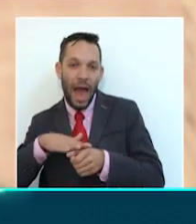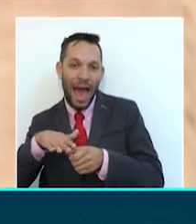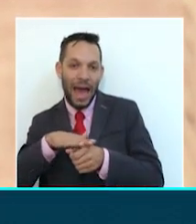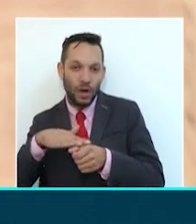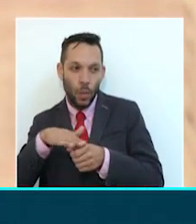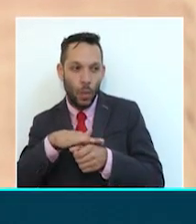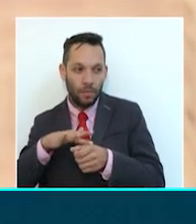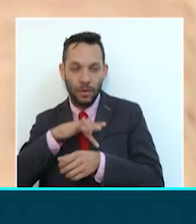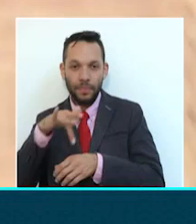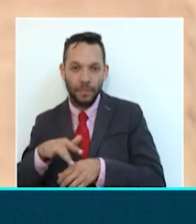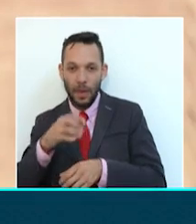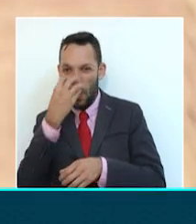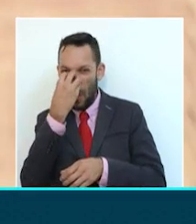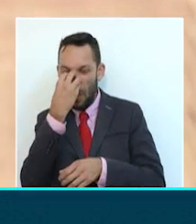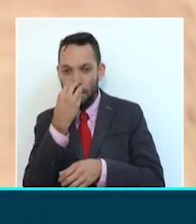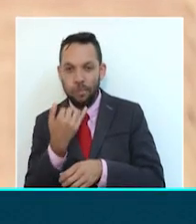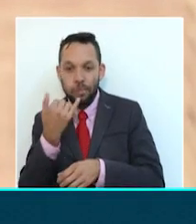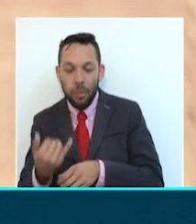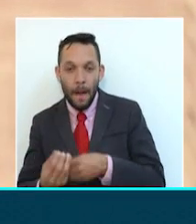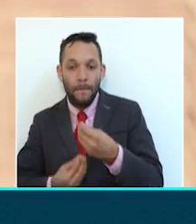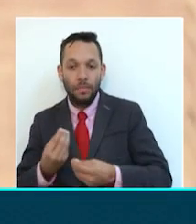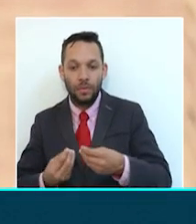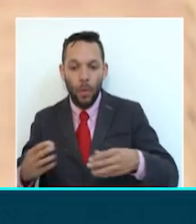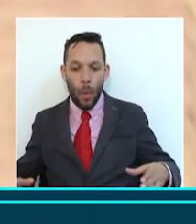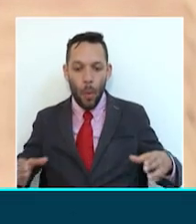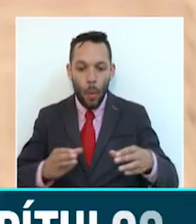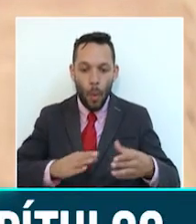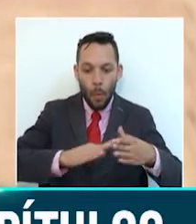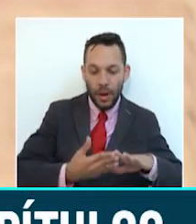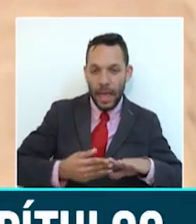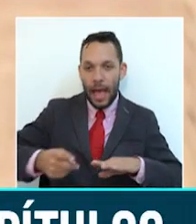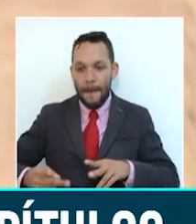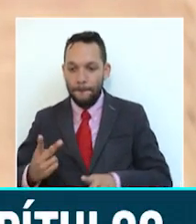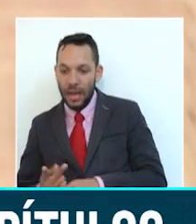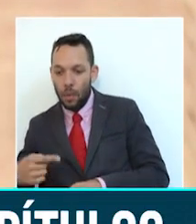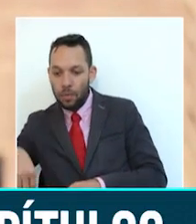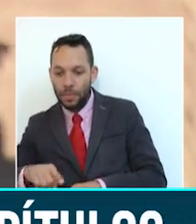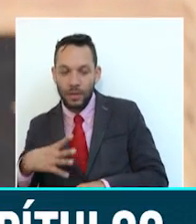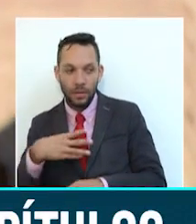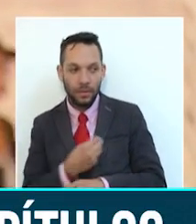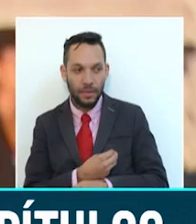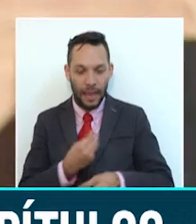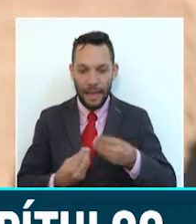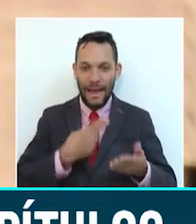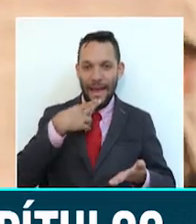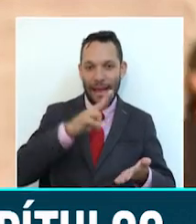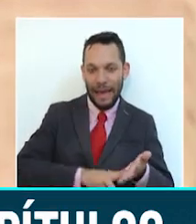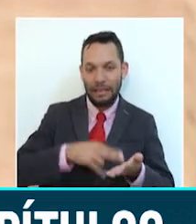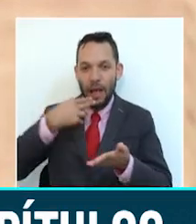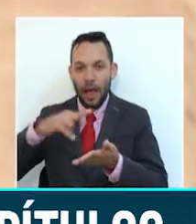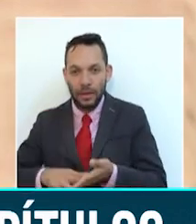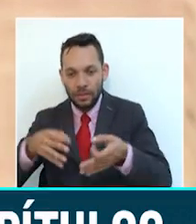legalizado, al llegar un circo ilegal hace que la comunidad esté en peligro y nosotros tenemos unas cartas cheques que es la única que nos